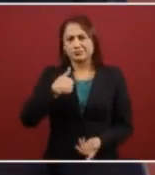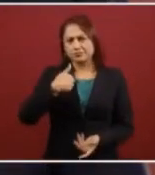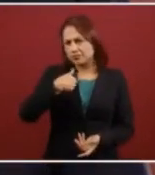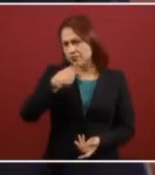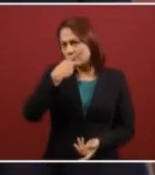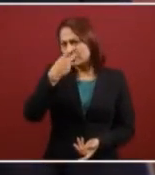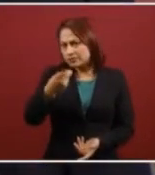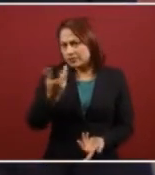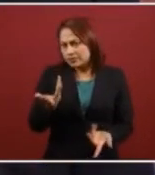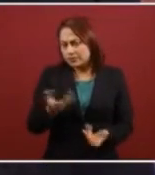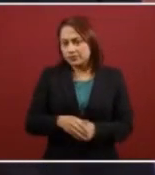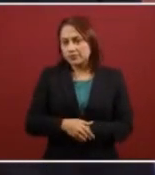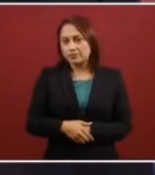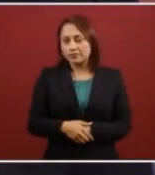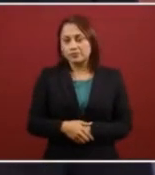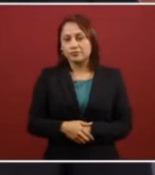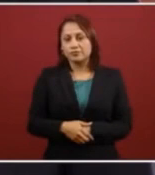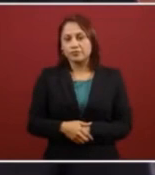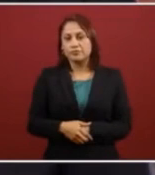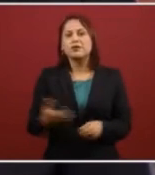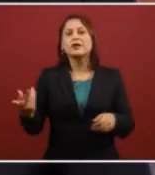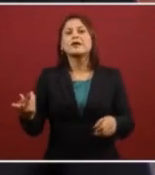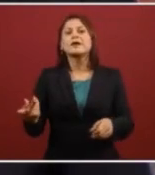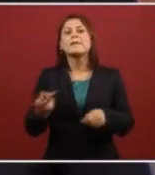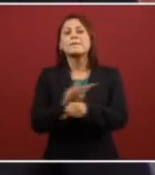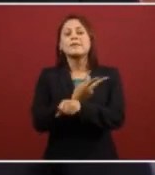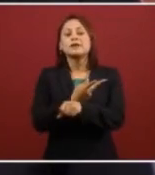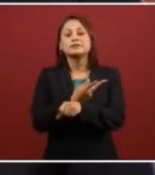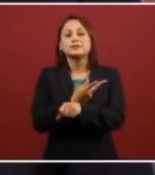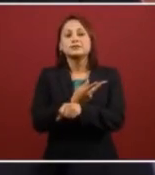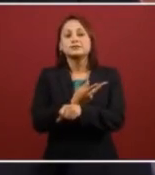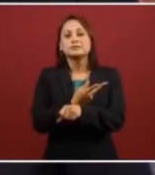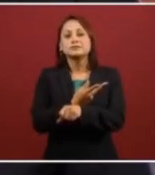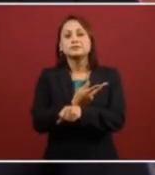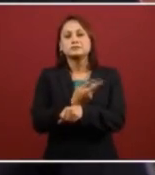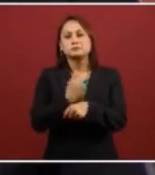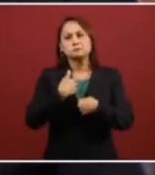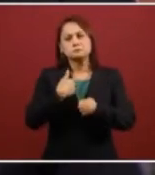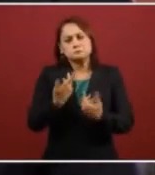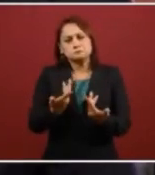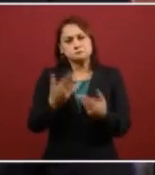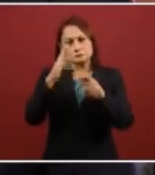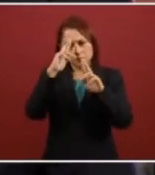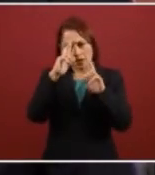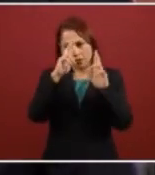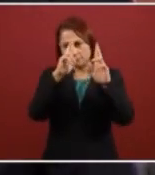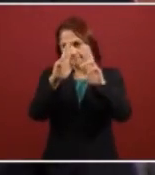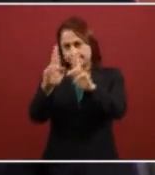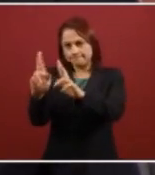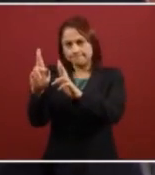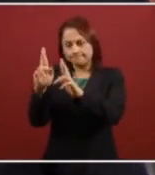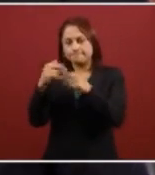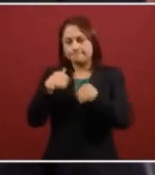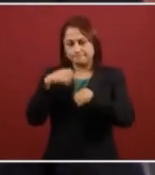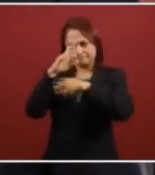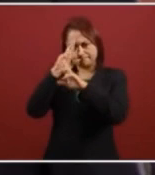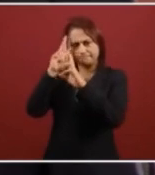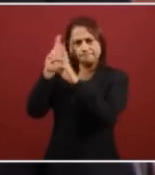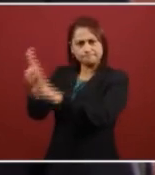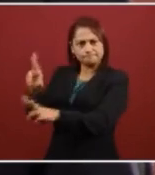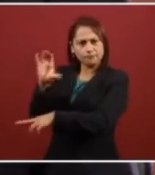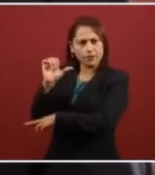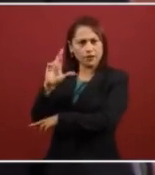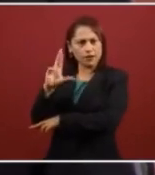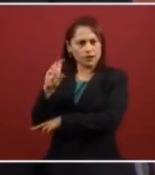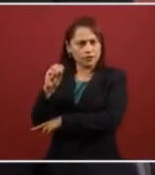Well, que hay respeto. There's respect. Sí, yo respeto mucho a Carlos. I respect Carlos. Pero tenemos